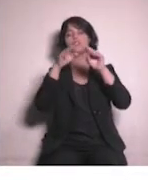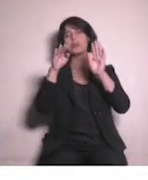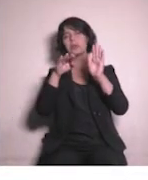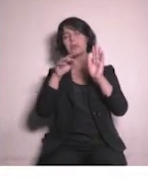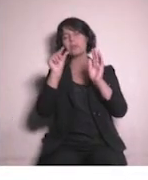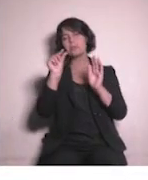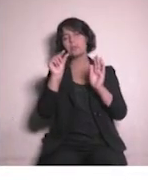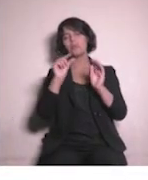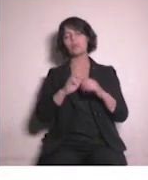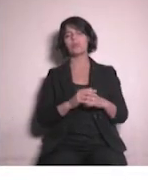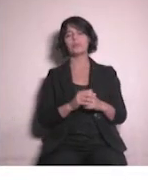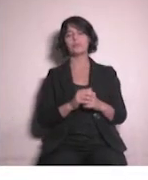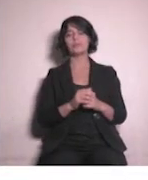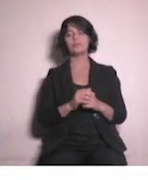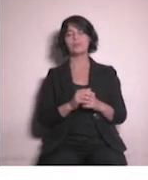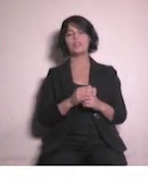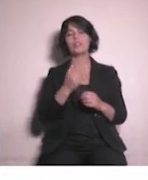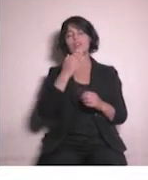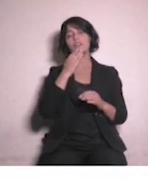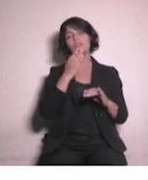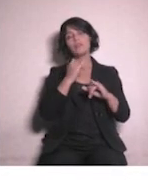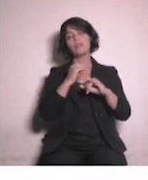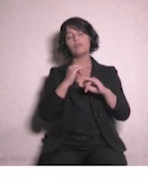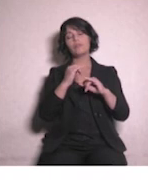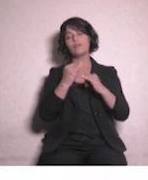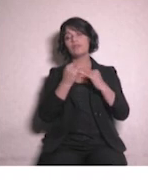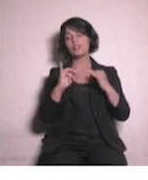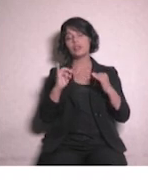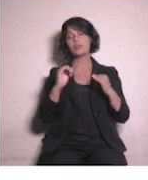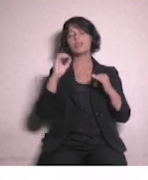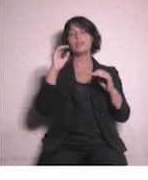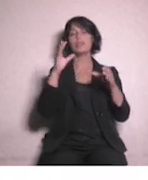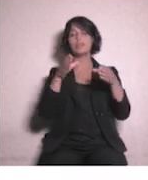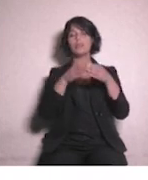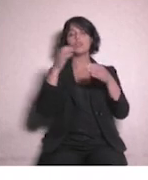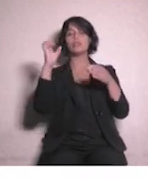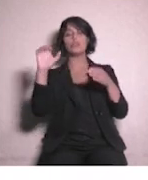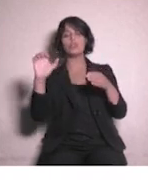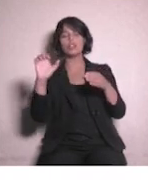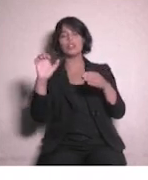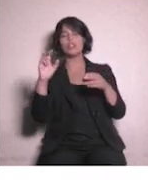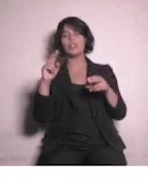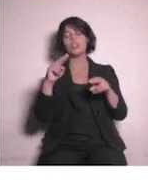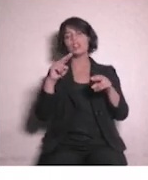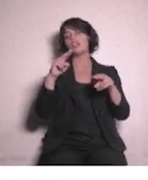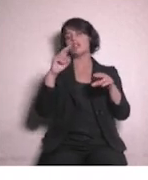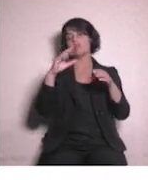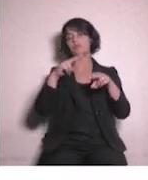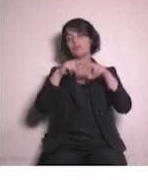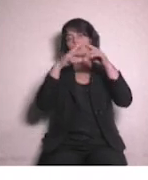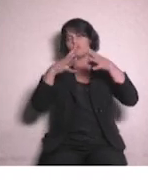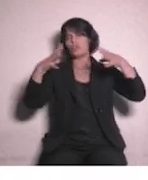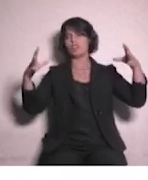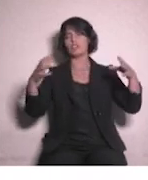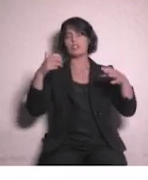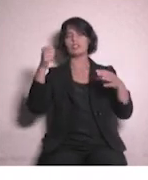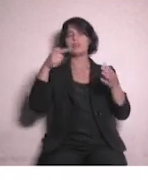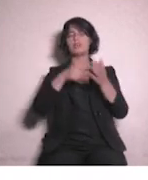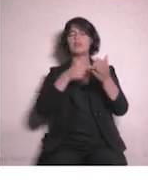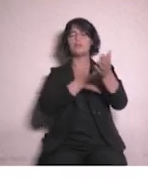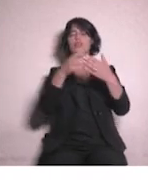que la que tenía. Finalmente está el fondo E, 140 mil personas, pero un fondo bastante grande, 8.600 millones de